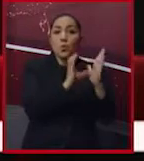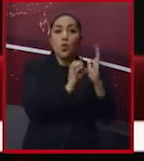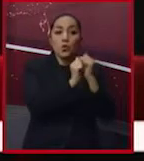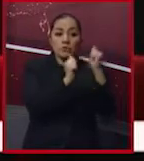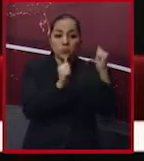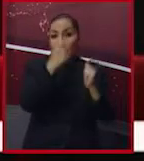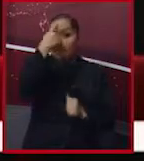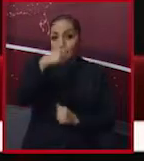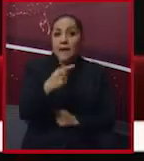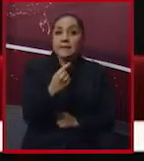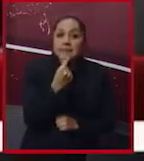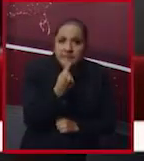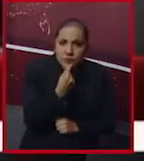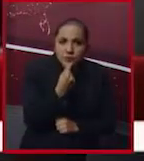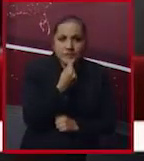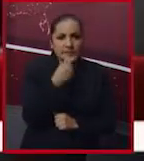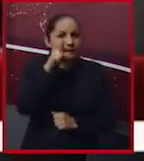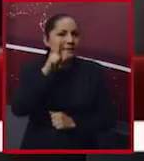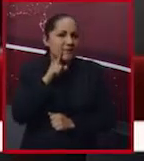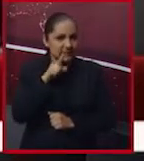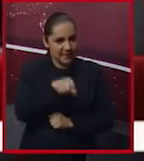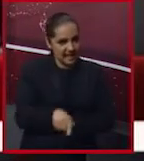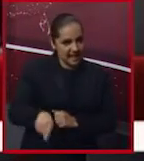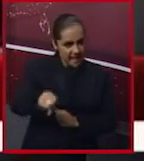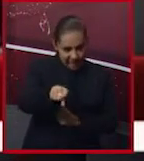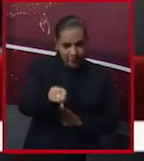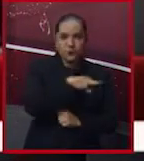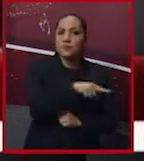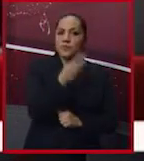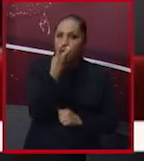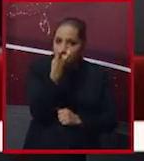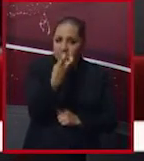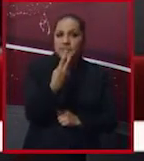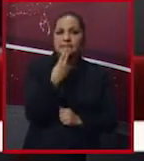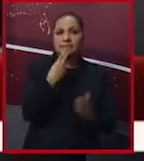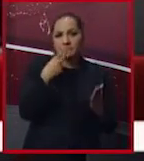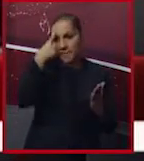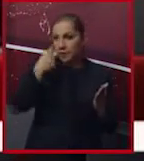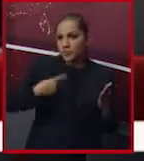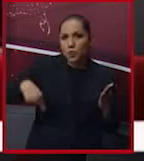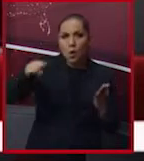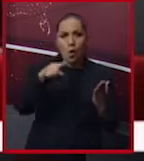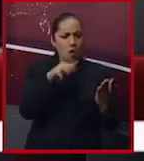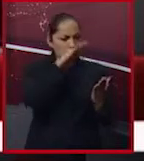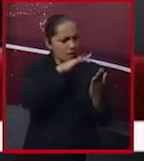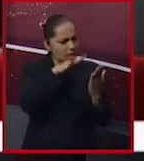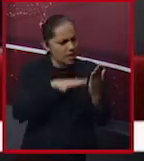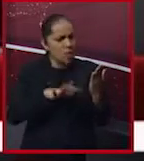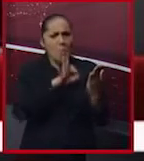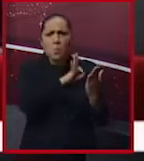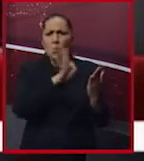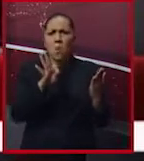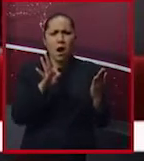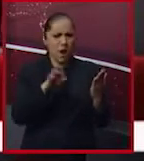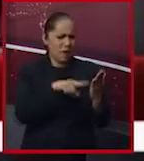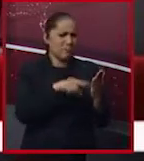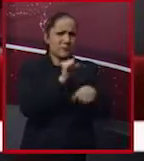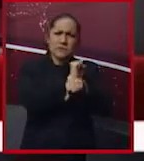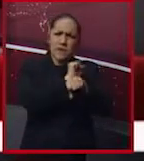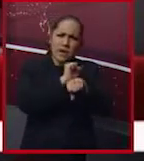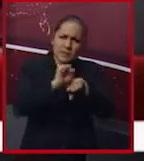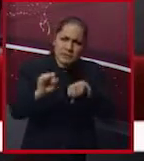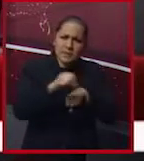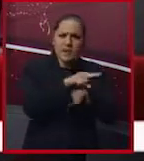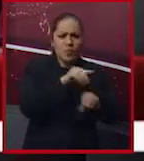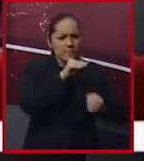niños y niñas. Esto permite tener en un lenguaje pues directo, o diría coloquial, más fluido,